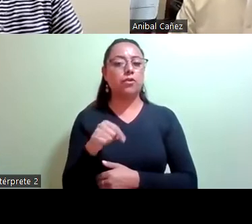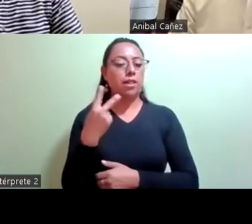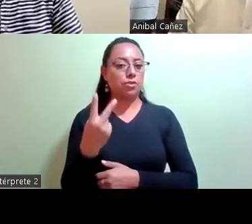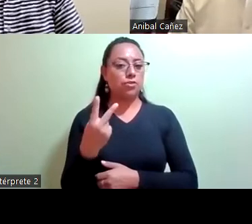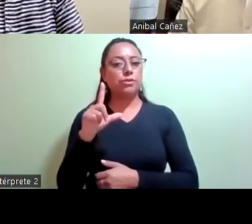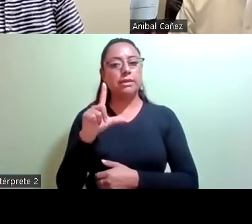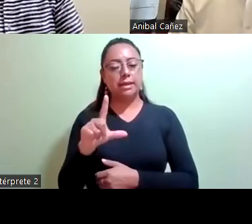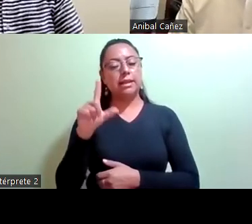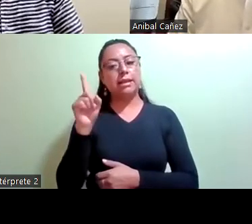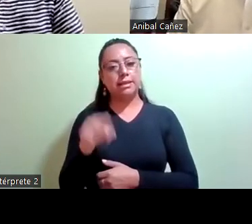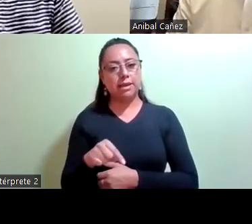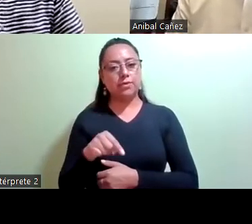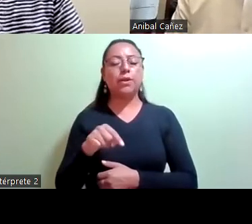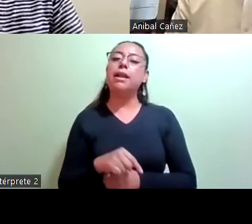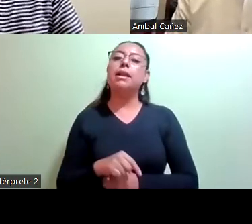CCDMX-2L-CA